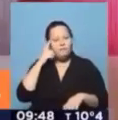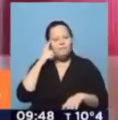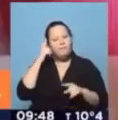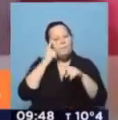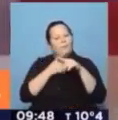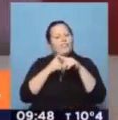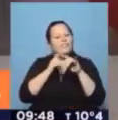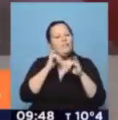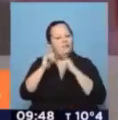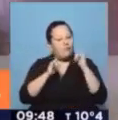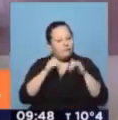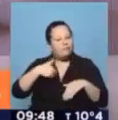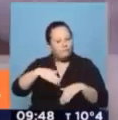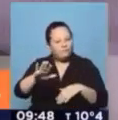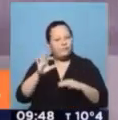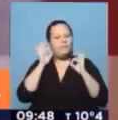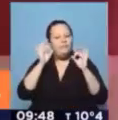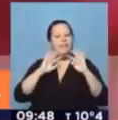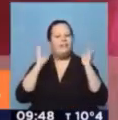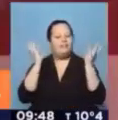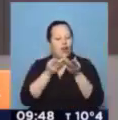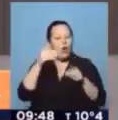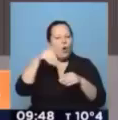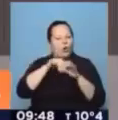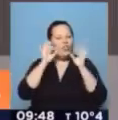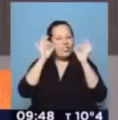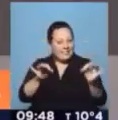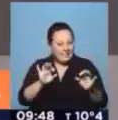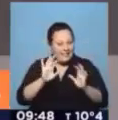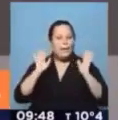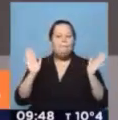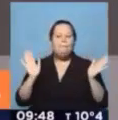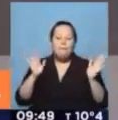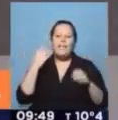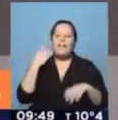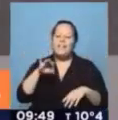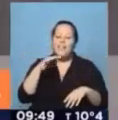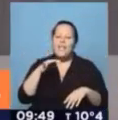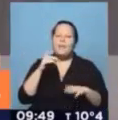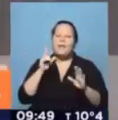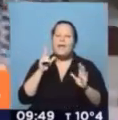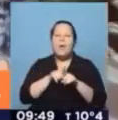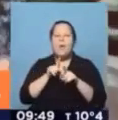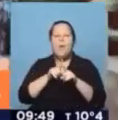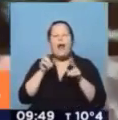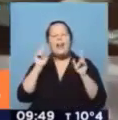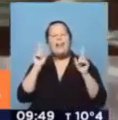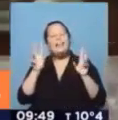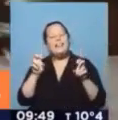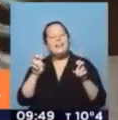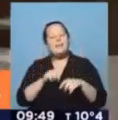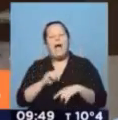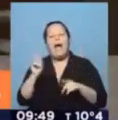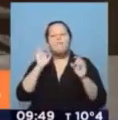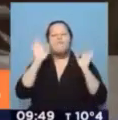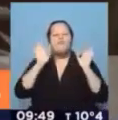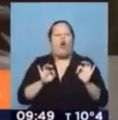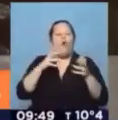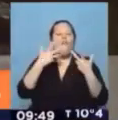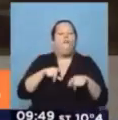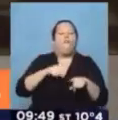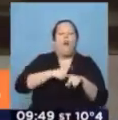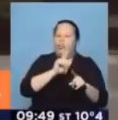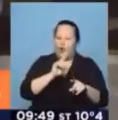optimismo informado. Creo que vamos a llegar al recinto con los votos, pero eso hay que, digamos, no tiene que quedar como una cuestión de estrictamente del